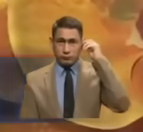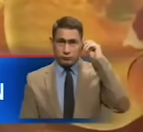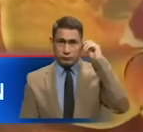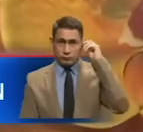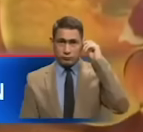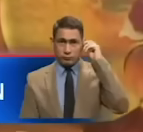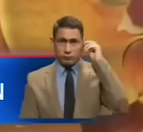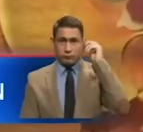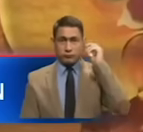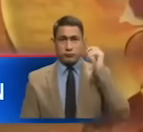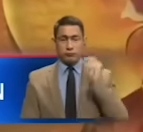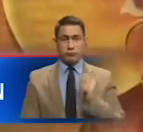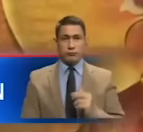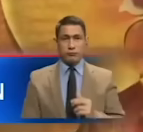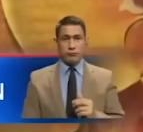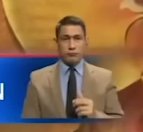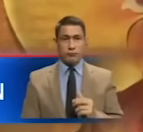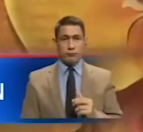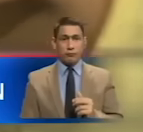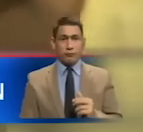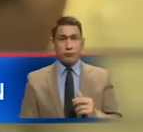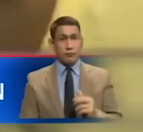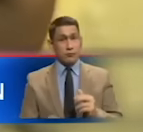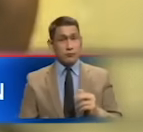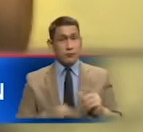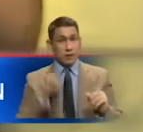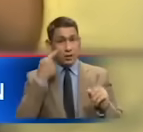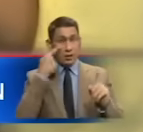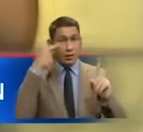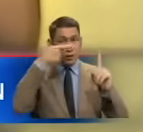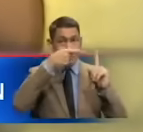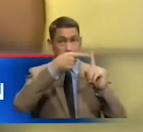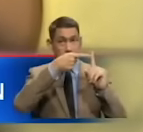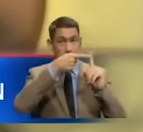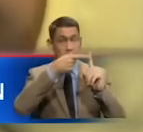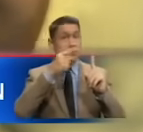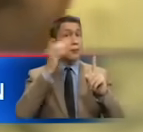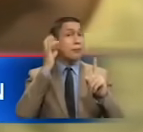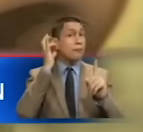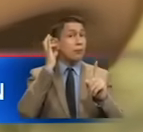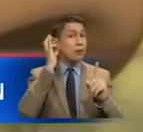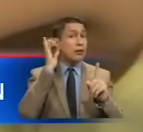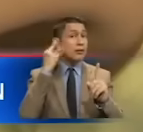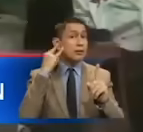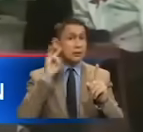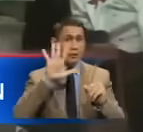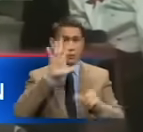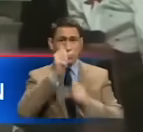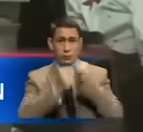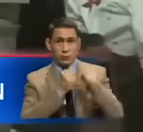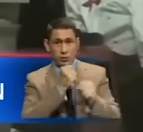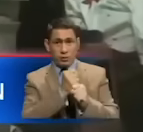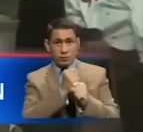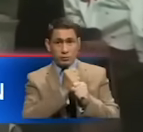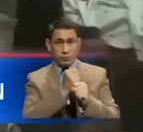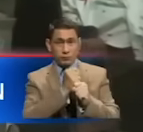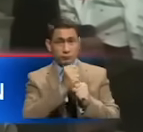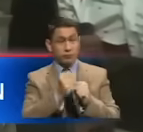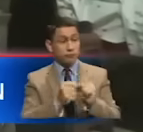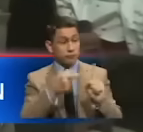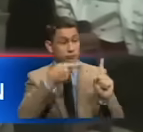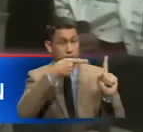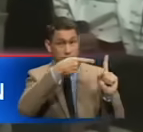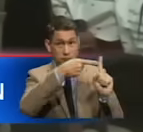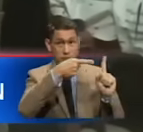Los milagros. Pues quienes no han visto uno, les presento a Dani, un niño de 5 años que desde el vientre de su madre